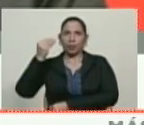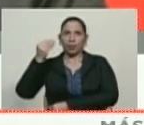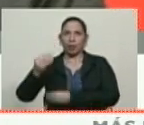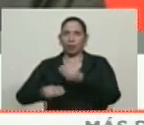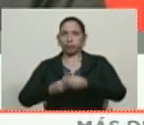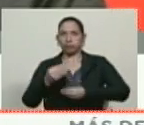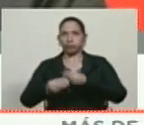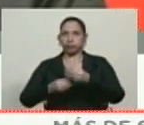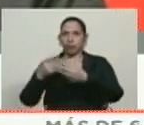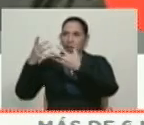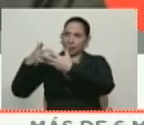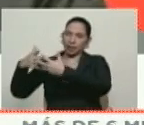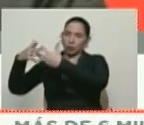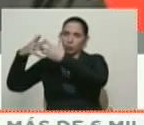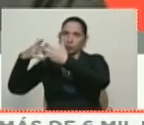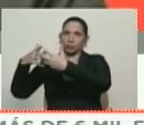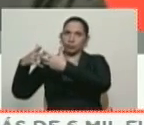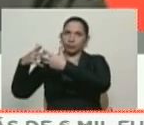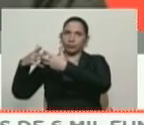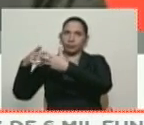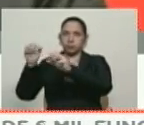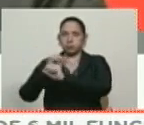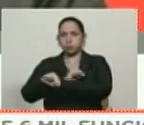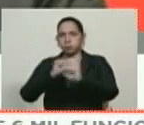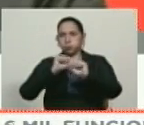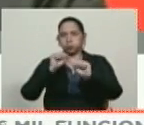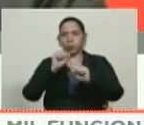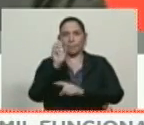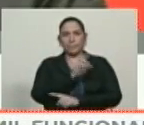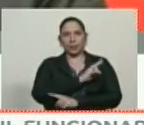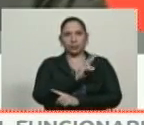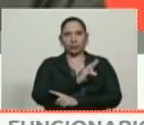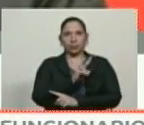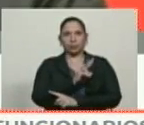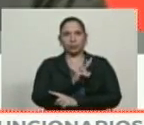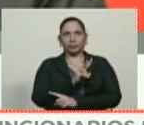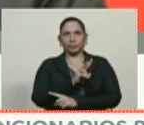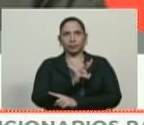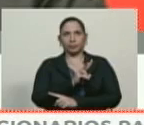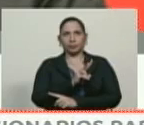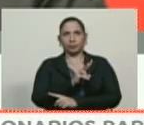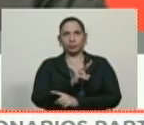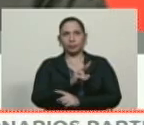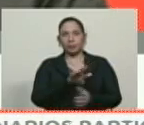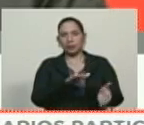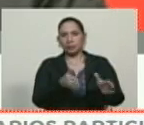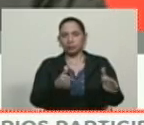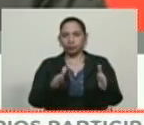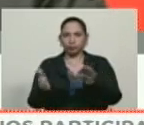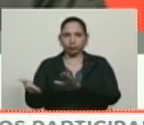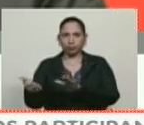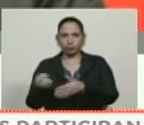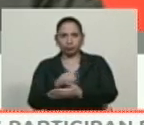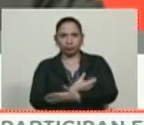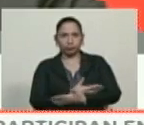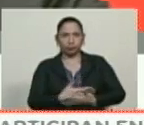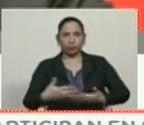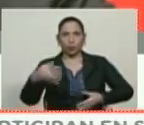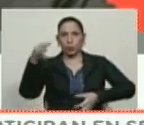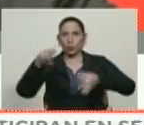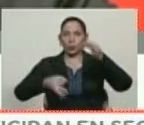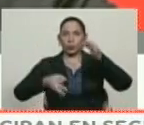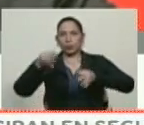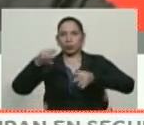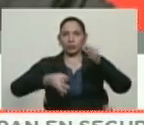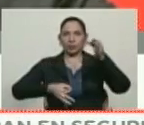quiere los Estados Unidos, una explosión en Venezuela, derramamiento de sangre que va a justificar una intervención